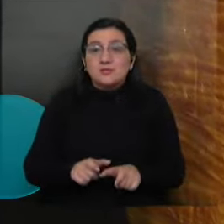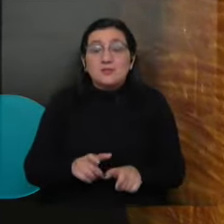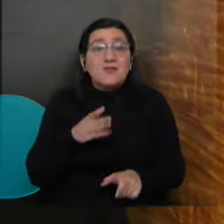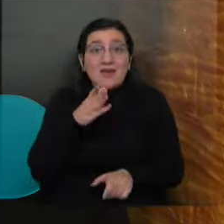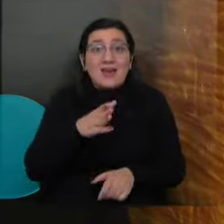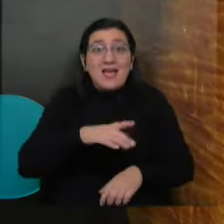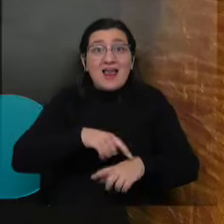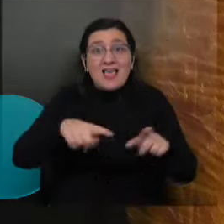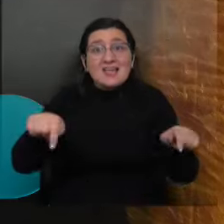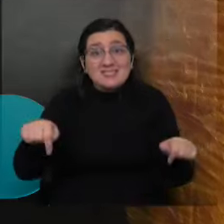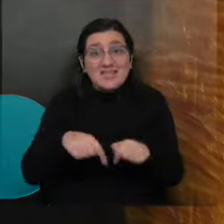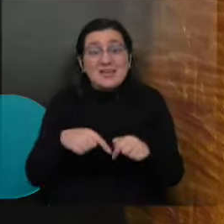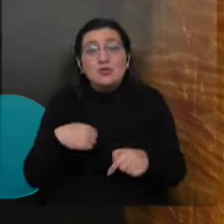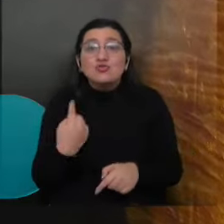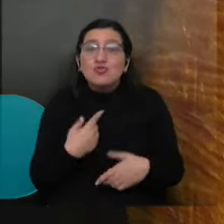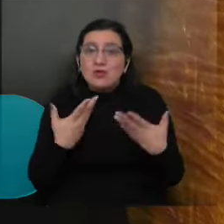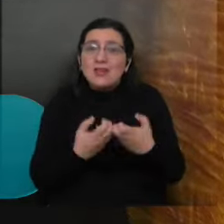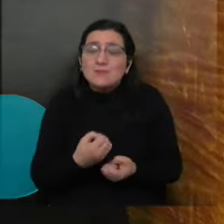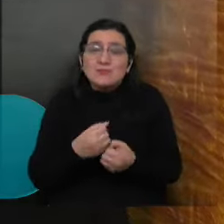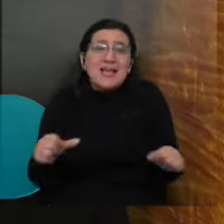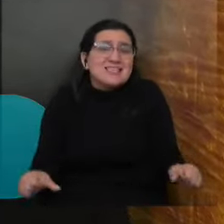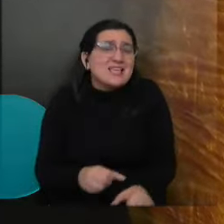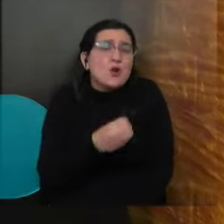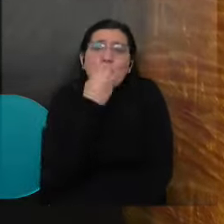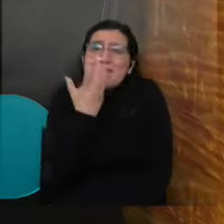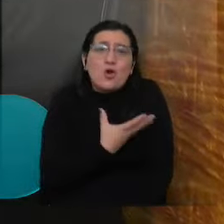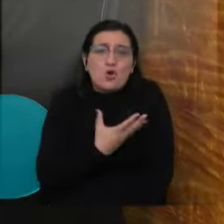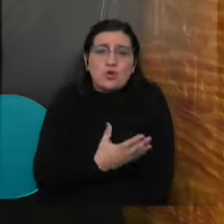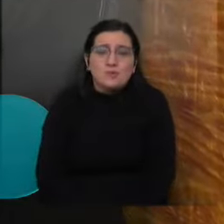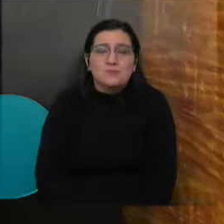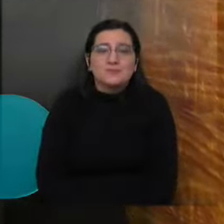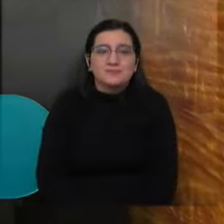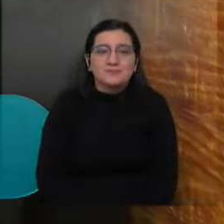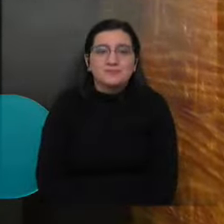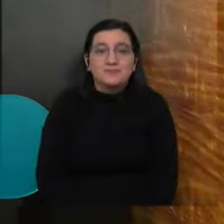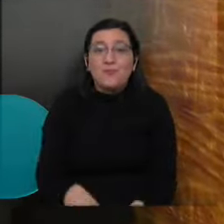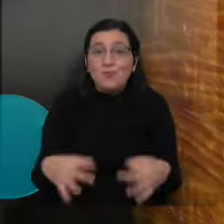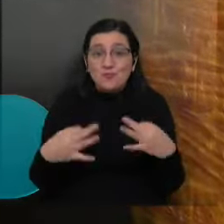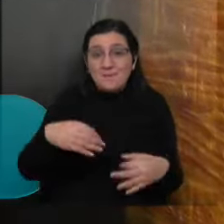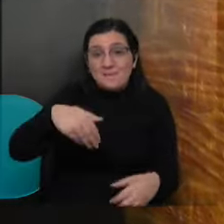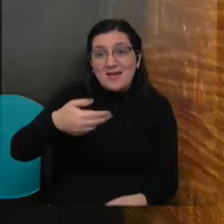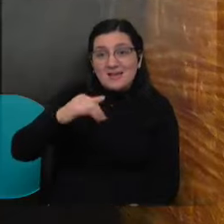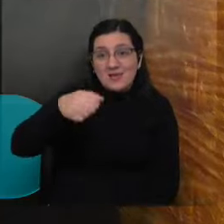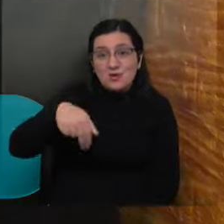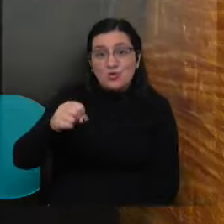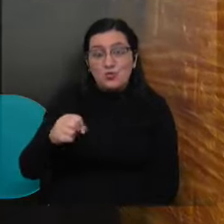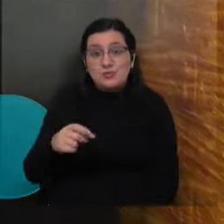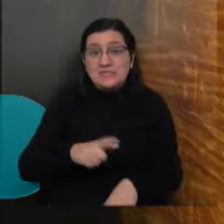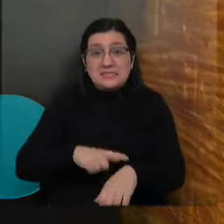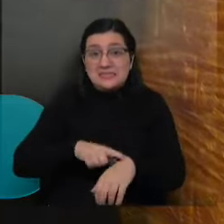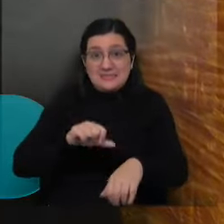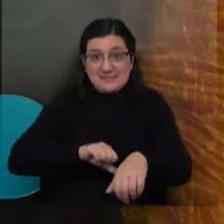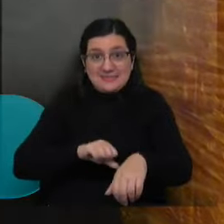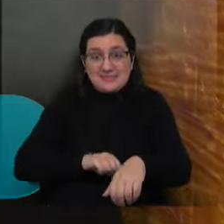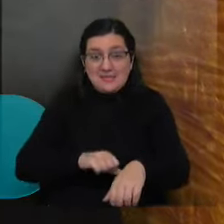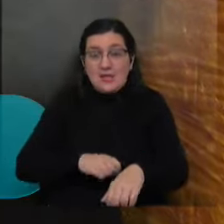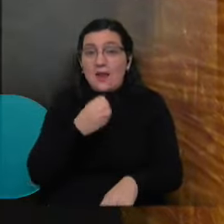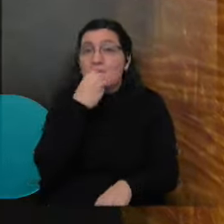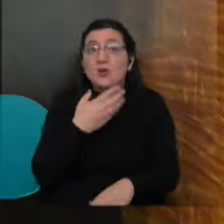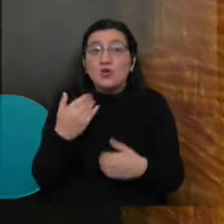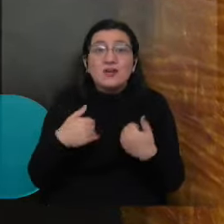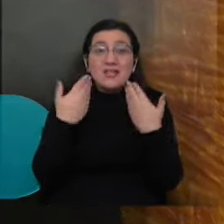vamos vamos por más vamos a mejorar vamos a hacer lo mejor eso eso me pasa Qué lindo qué grande manero bueno la última cor tamb dicen que tengo que redondear mejor regalo